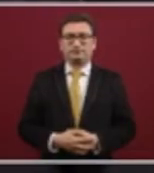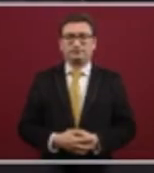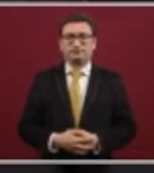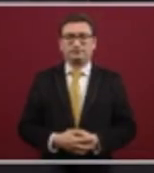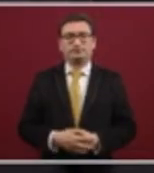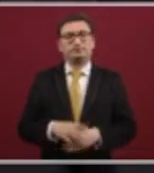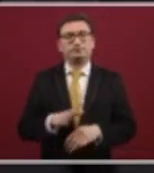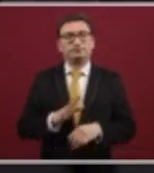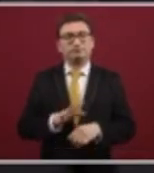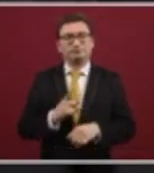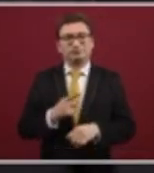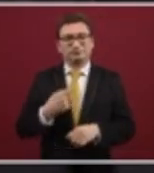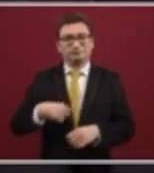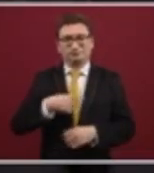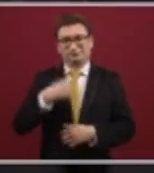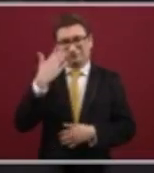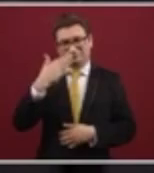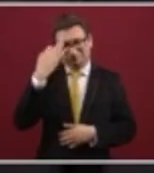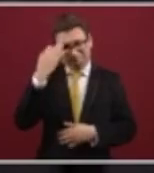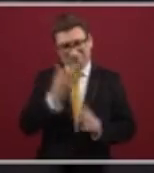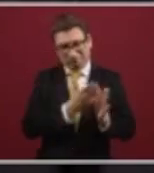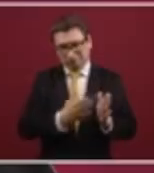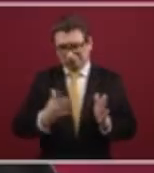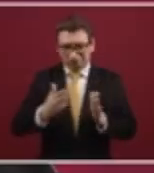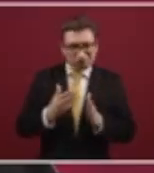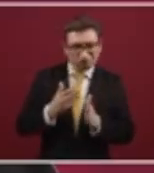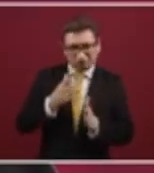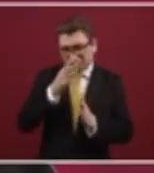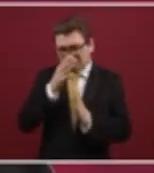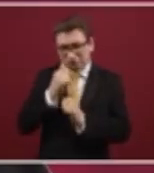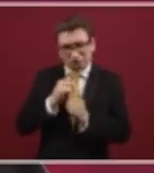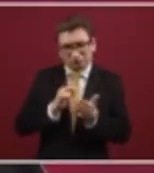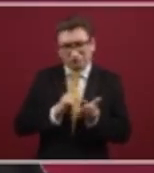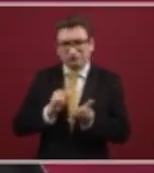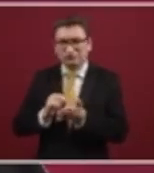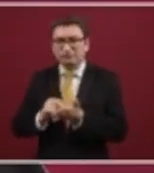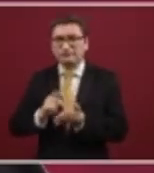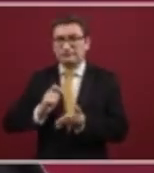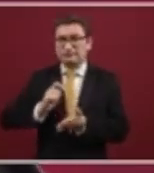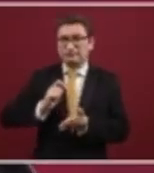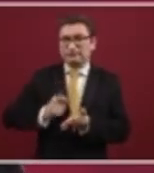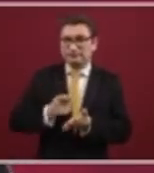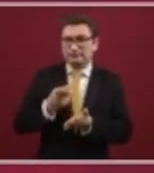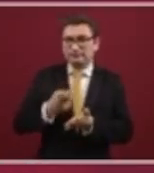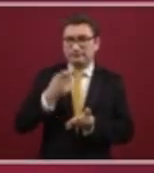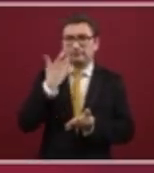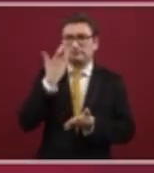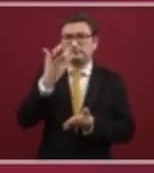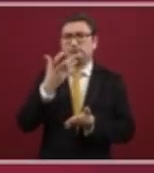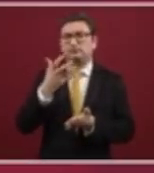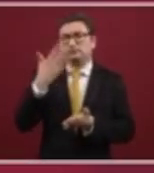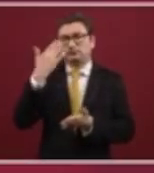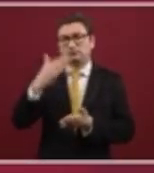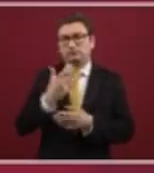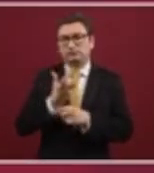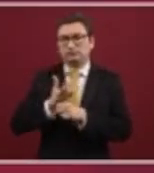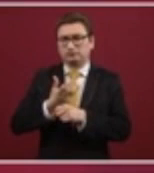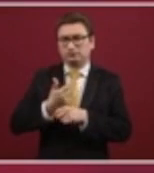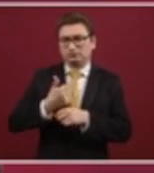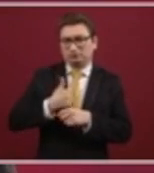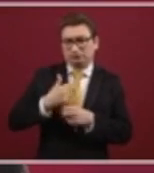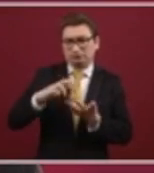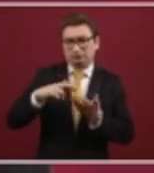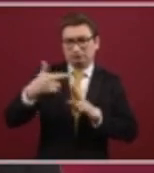queda de manifiesto el propósito de mantener las relaciones económicas comerciales